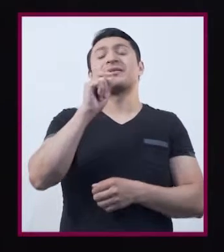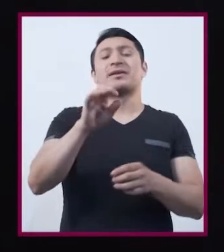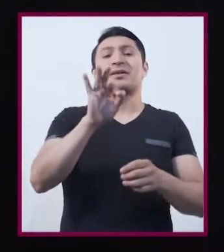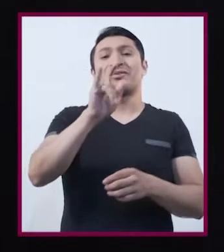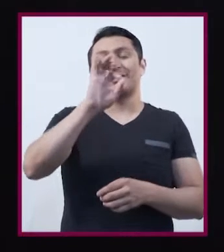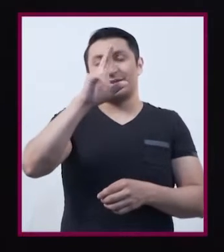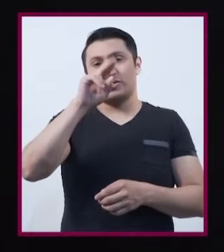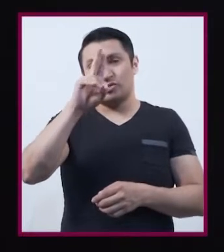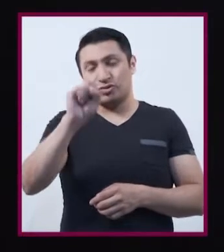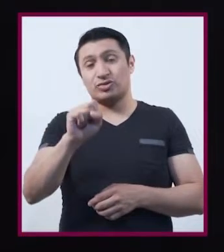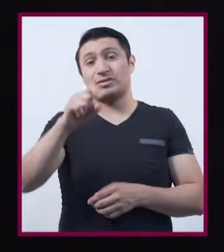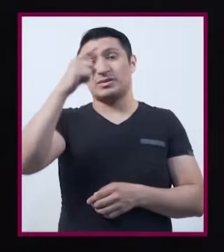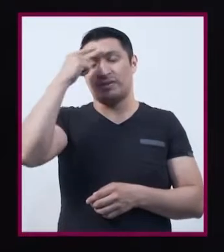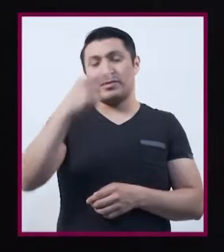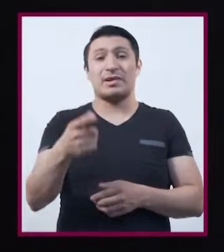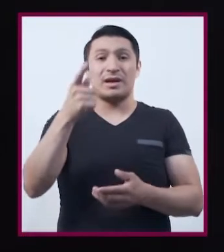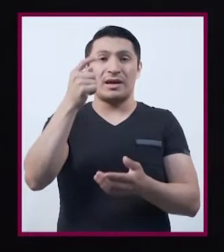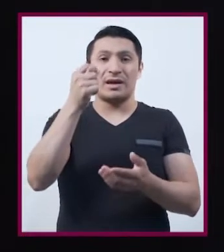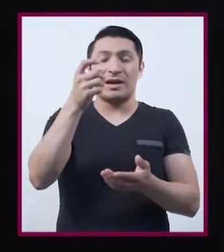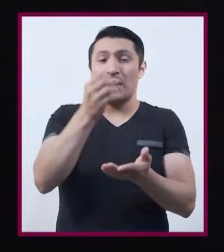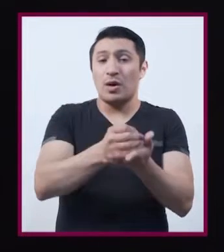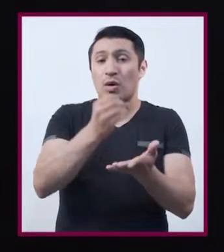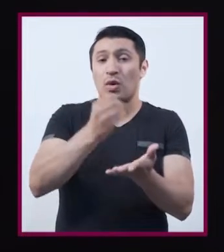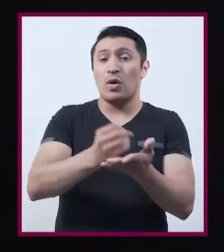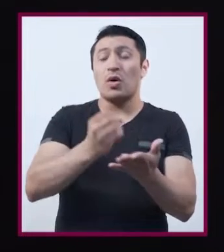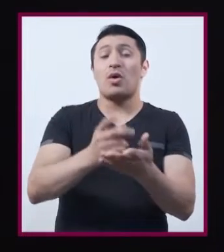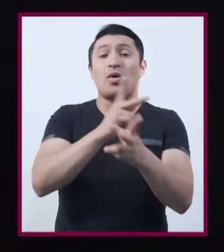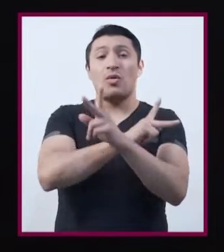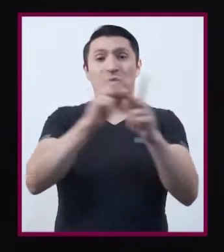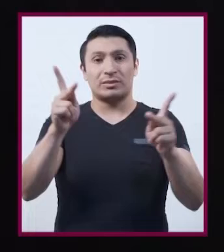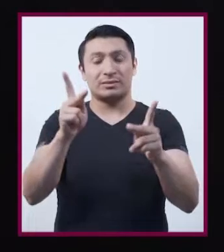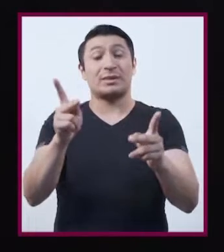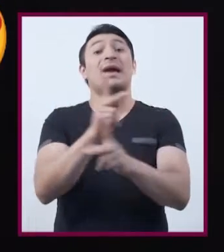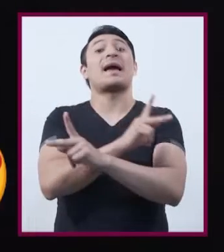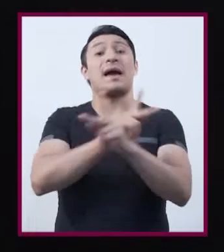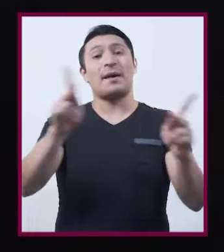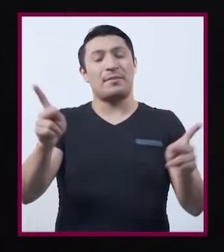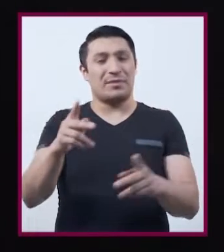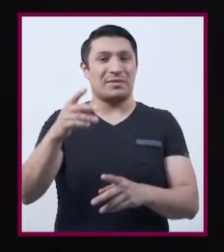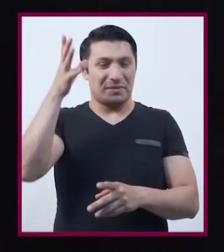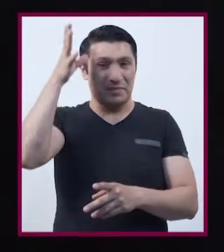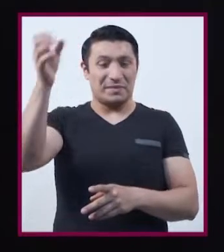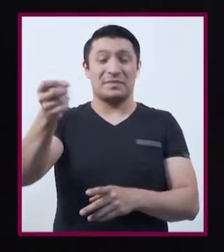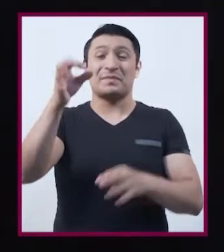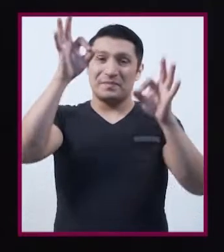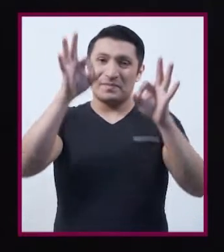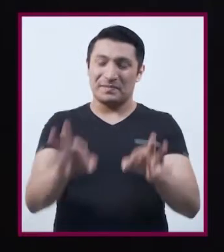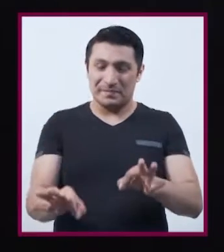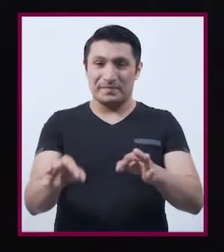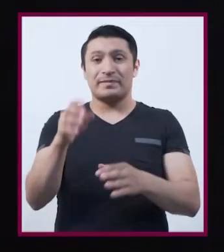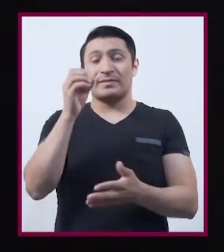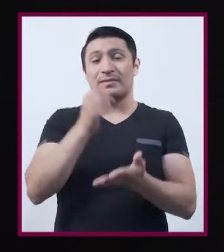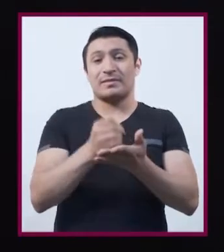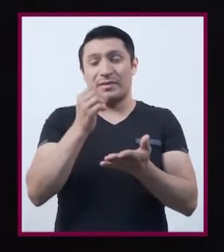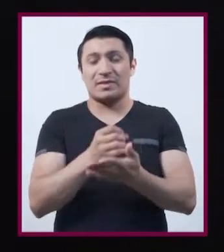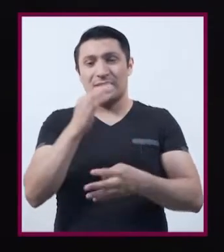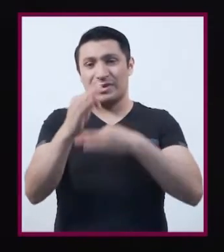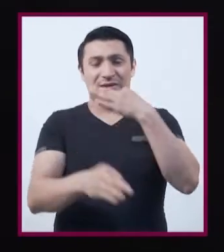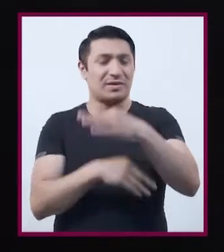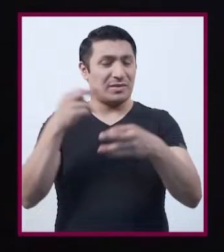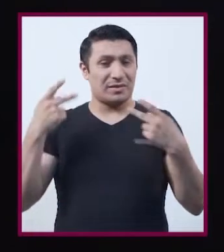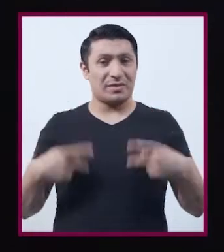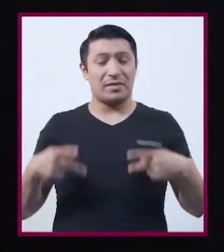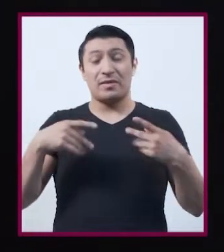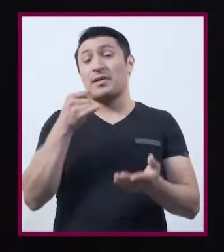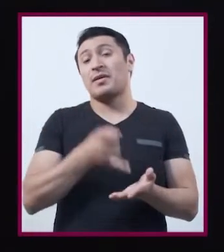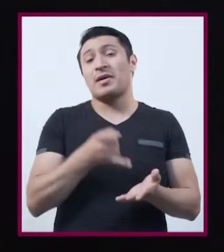fiscalidad provienen de fiscus, término en latín para referirse al tesoro público. Tesoro público, qué bonito